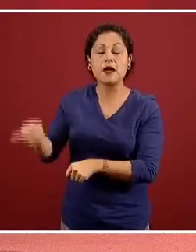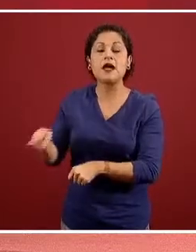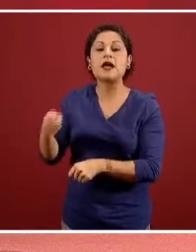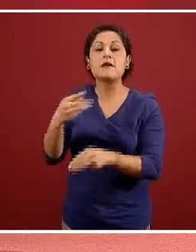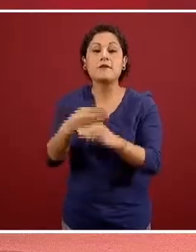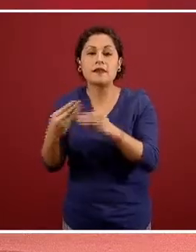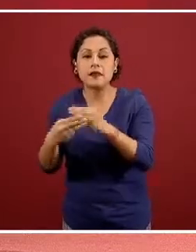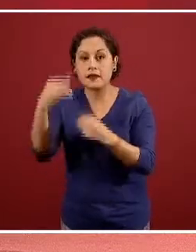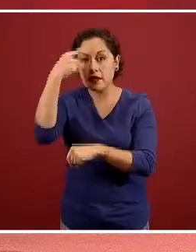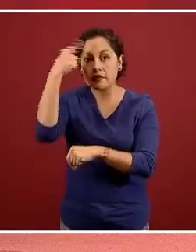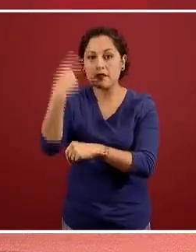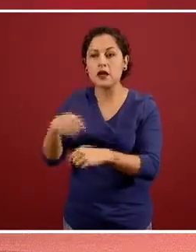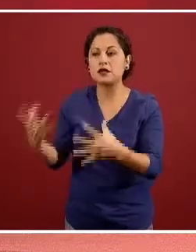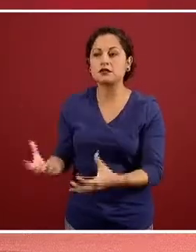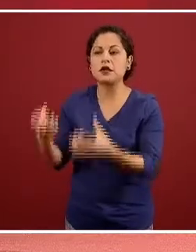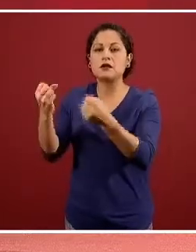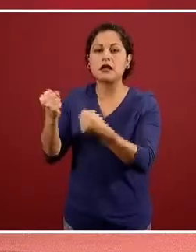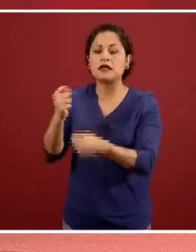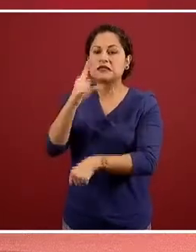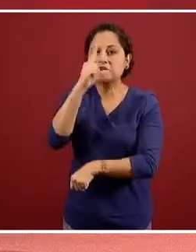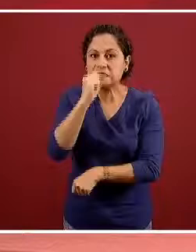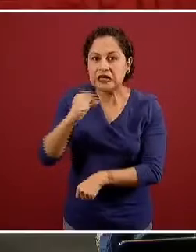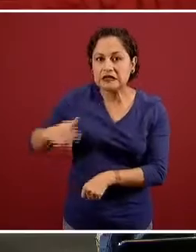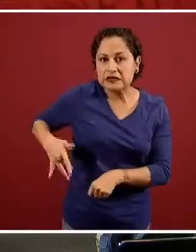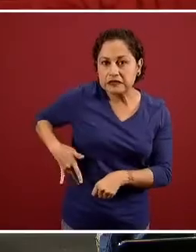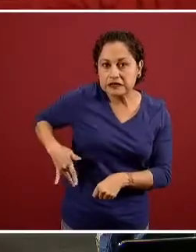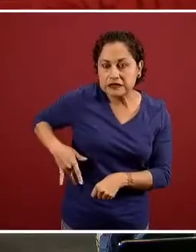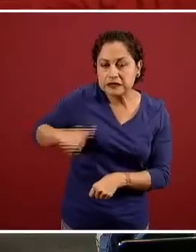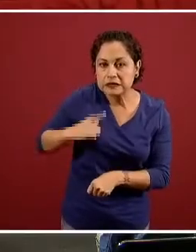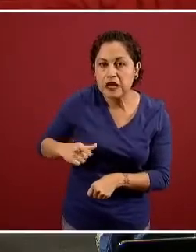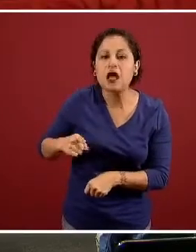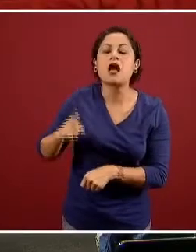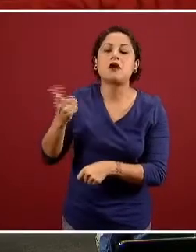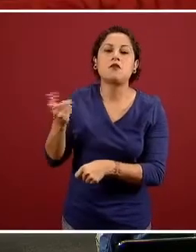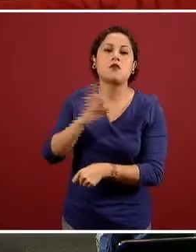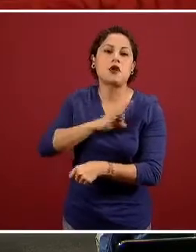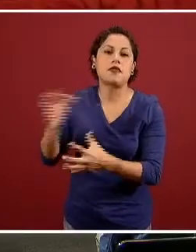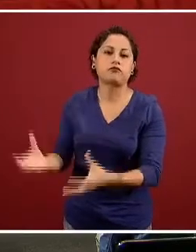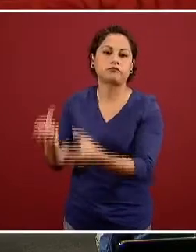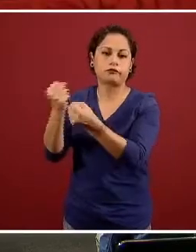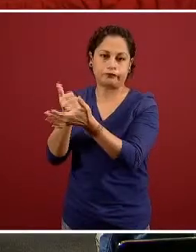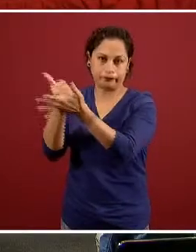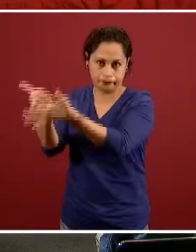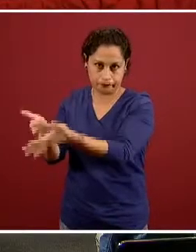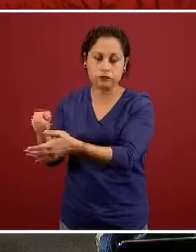necesario. Muy bien. Si me pasa la siguiente, por favor.